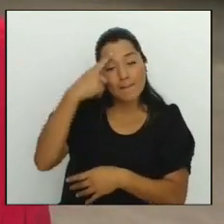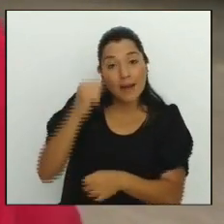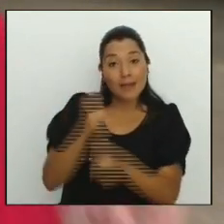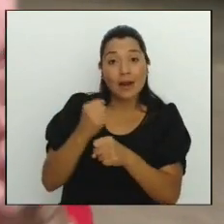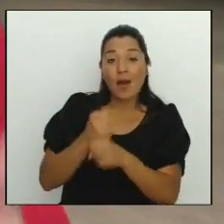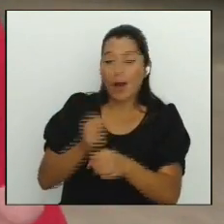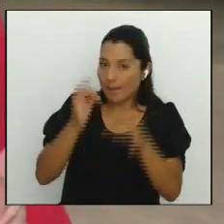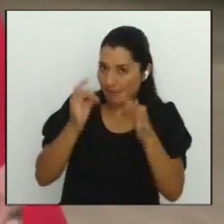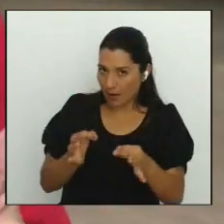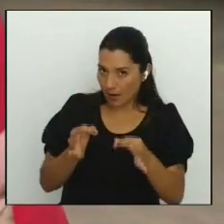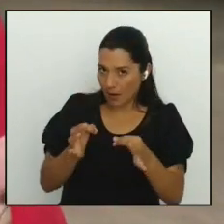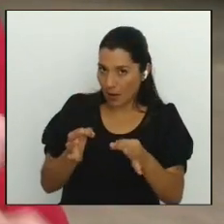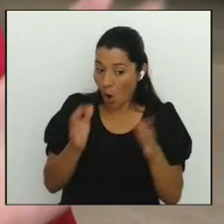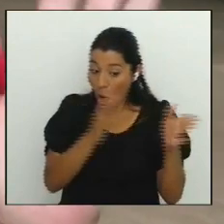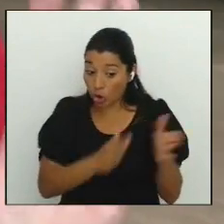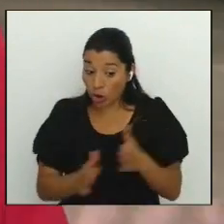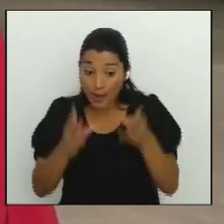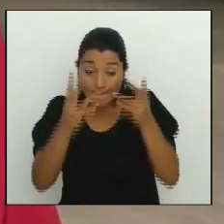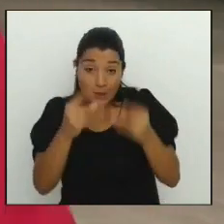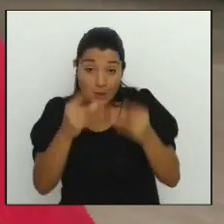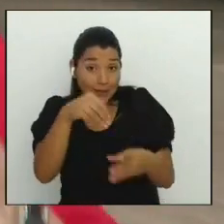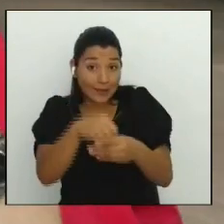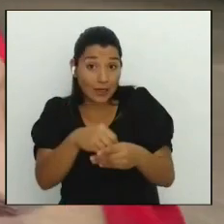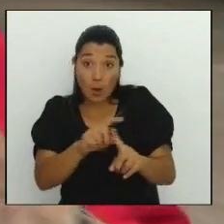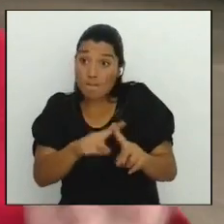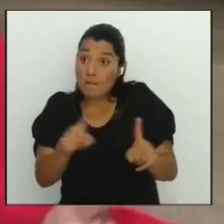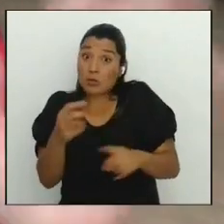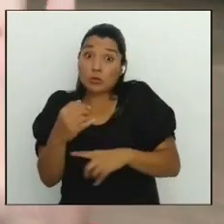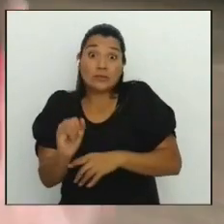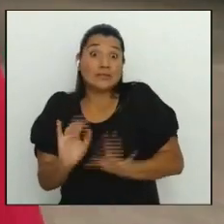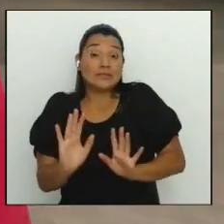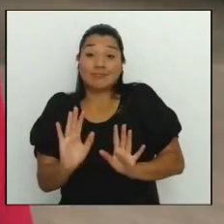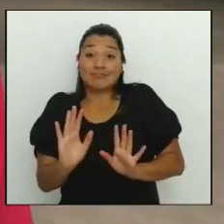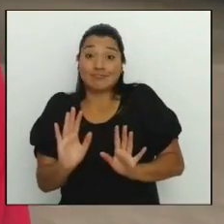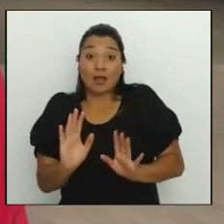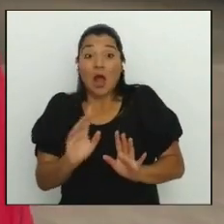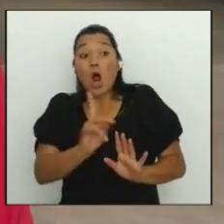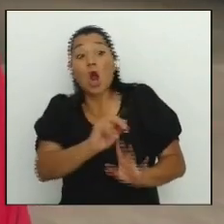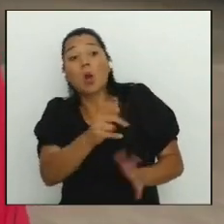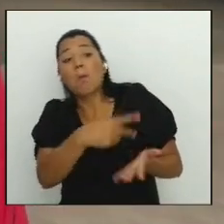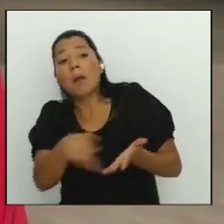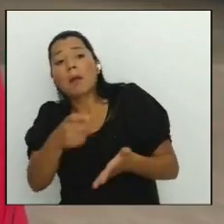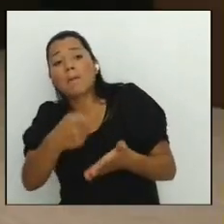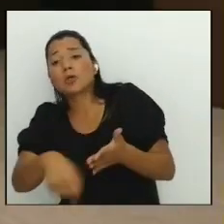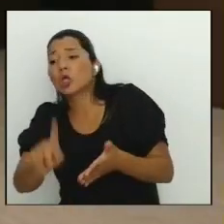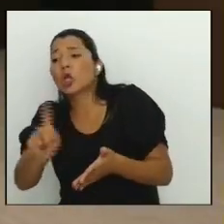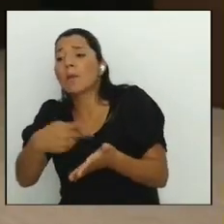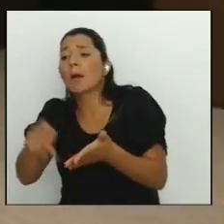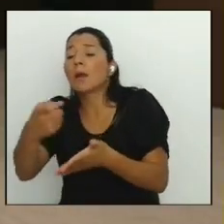gobierno. Pero si al gobierno le quitan y le quitan, bueno, el gobierno va a tener que quitar y quitar. ¿Qué va a poder hacer?